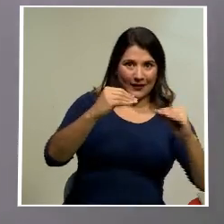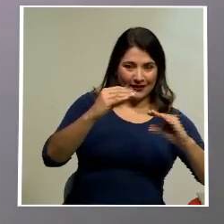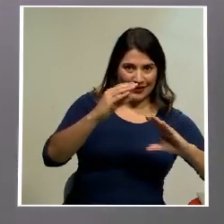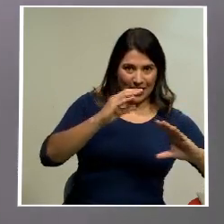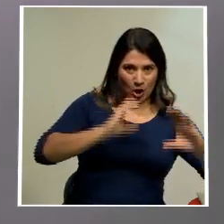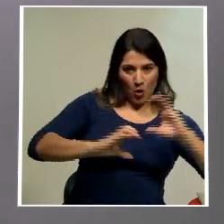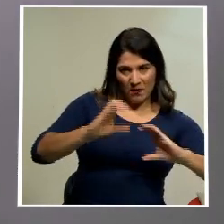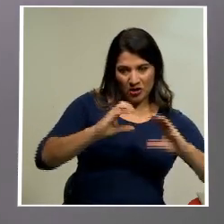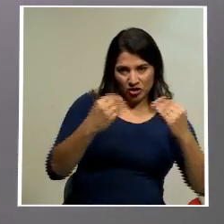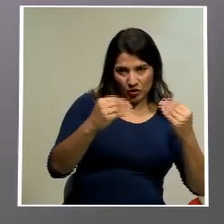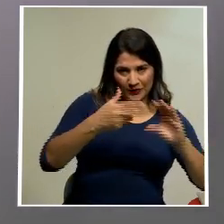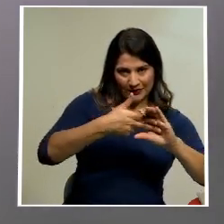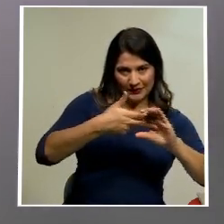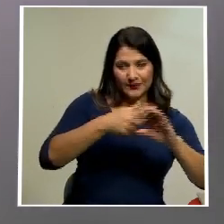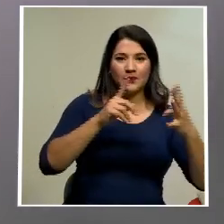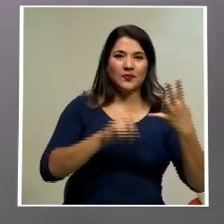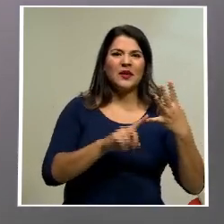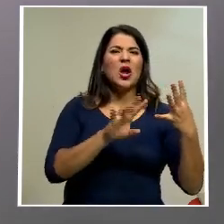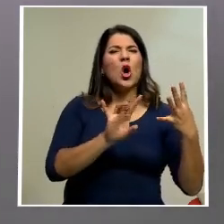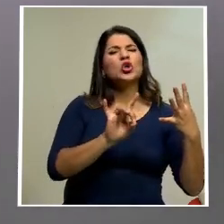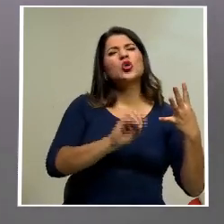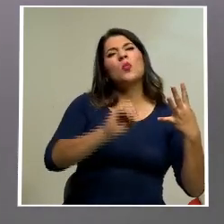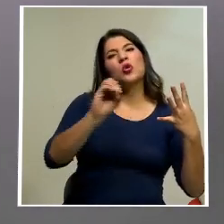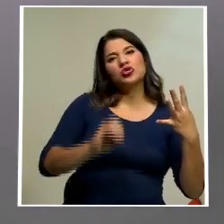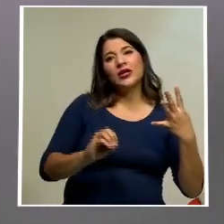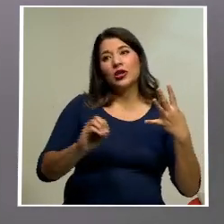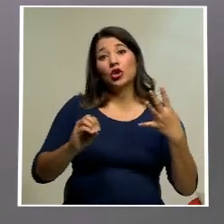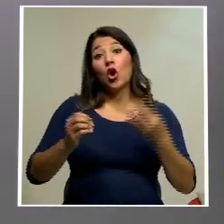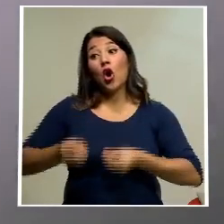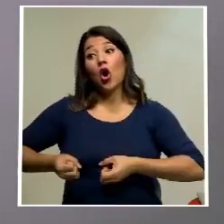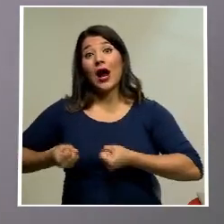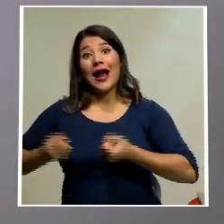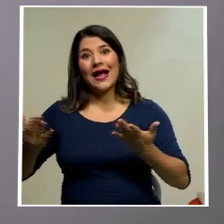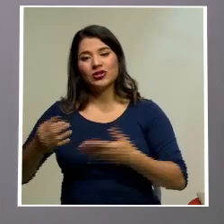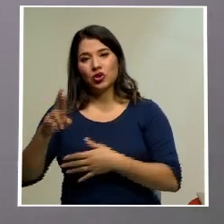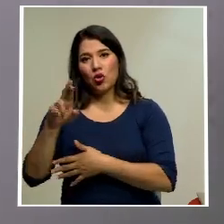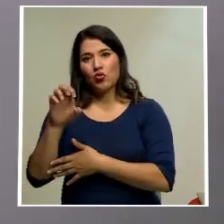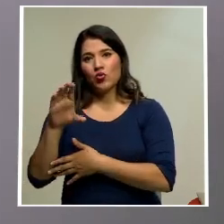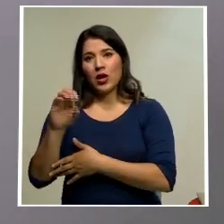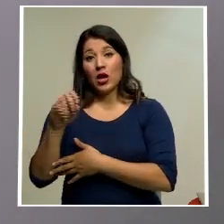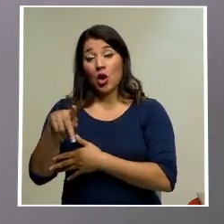8% equivale al margen de gastos de recope y un 2%